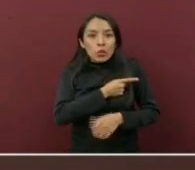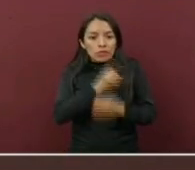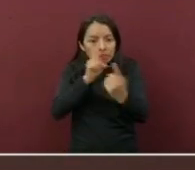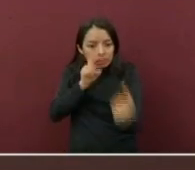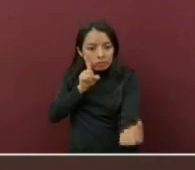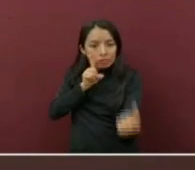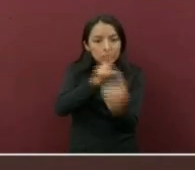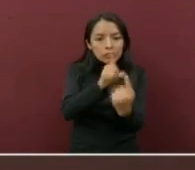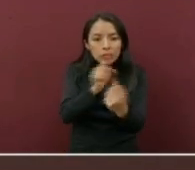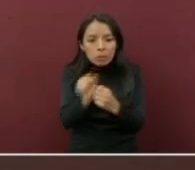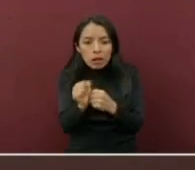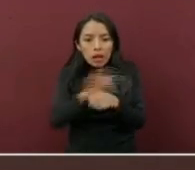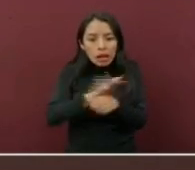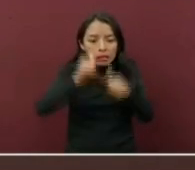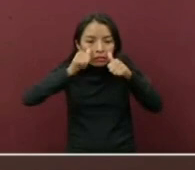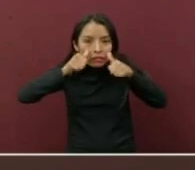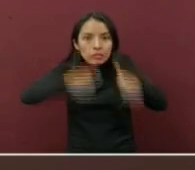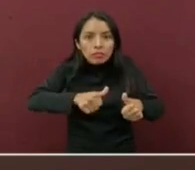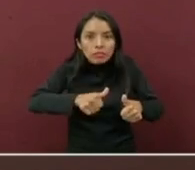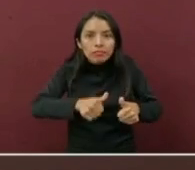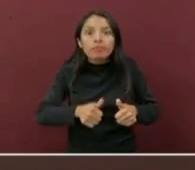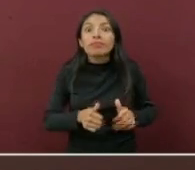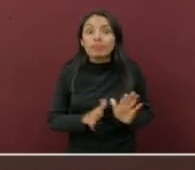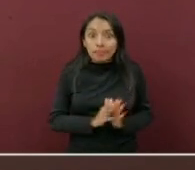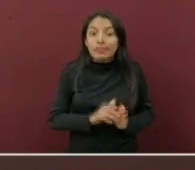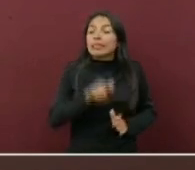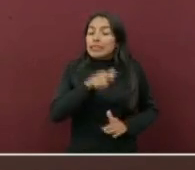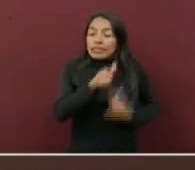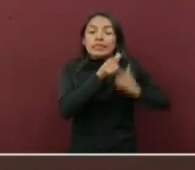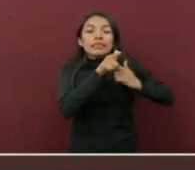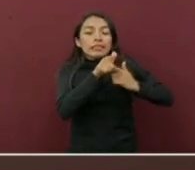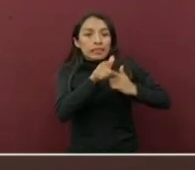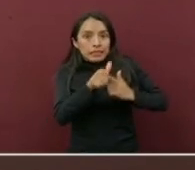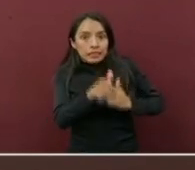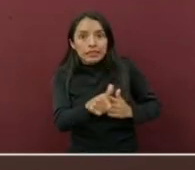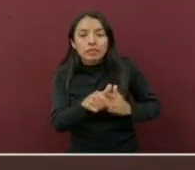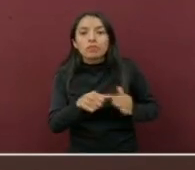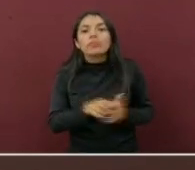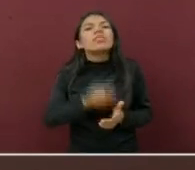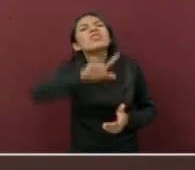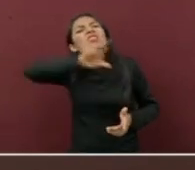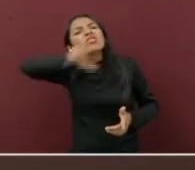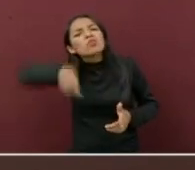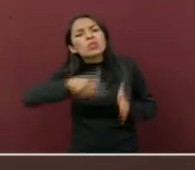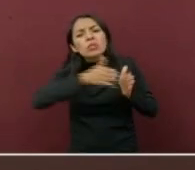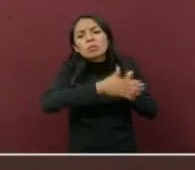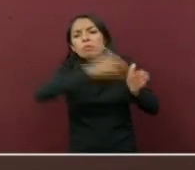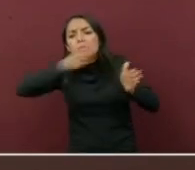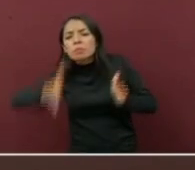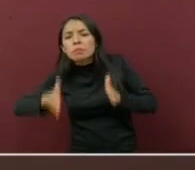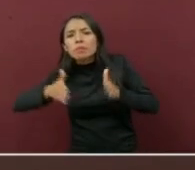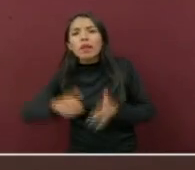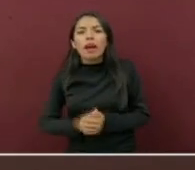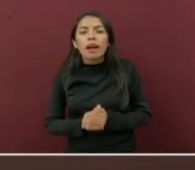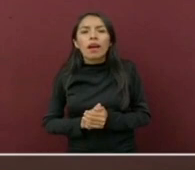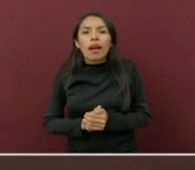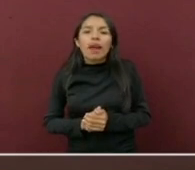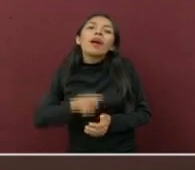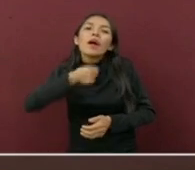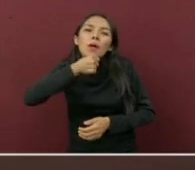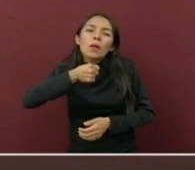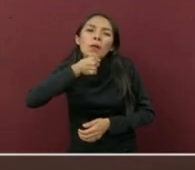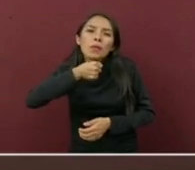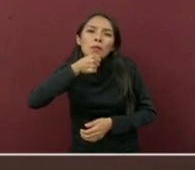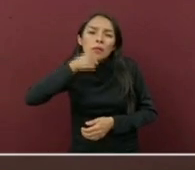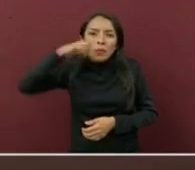atención etapa que todavía continúa su curso luego a los adultos mayores de los pueblos originarios